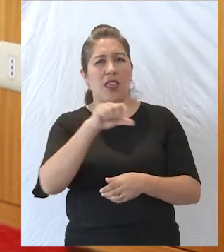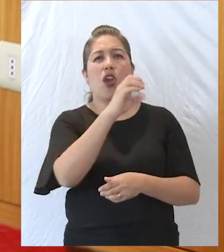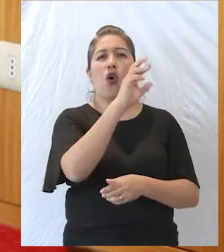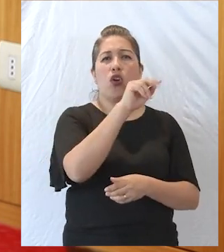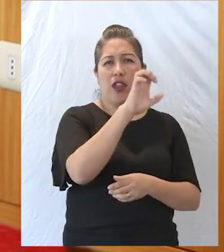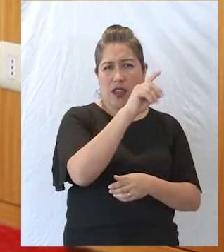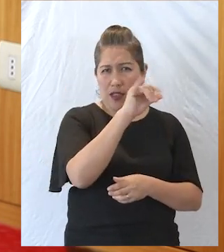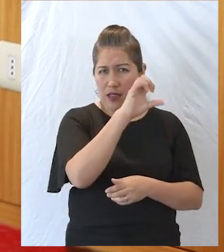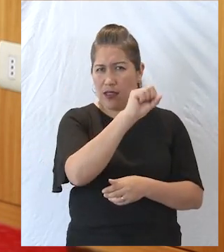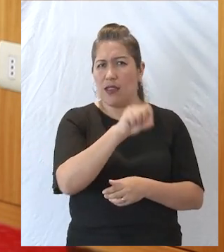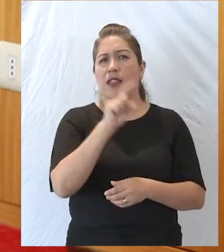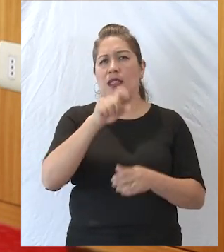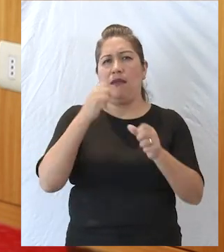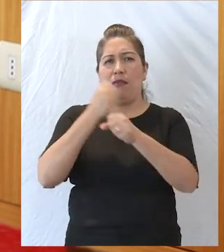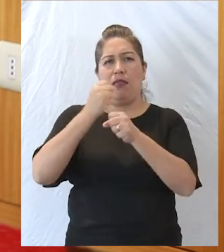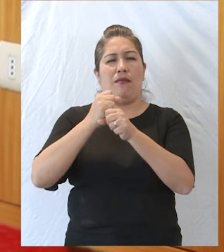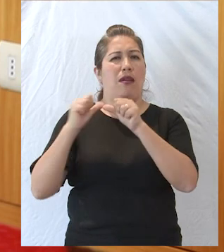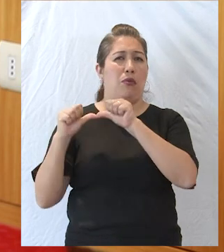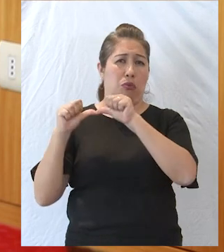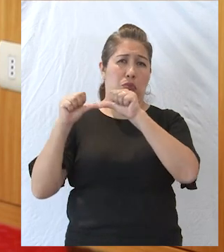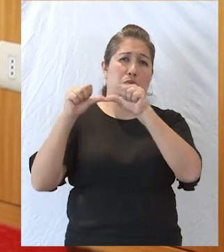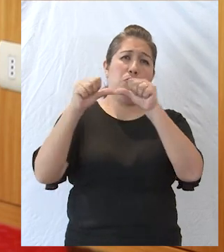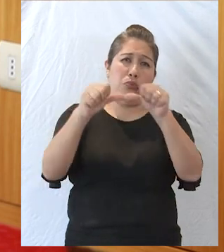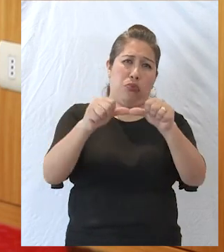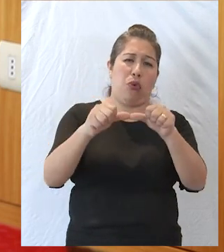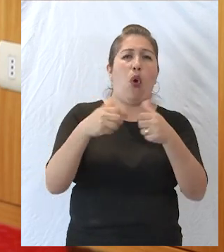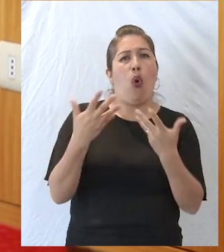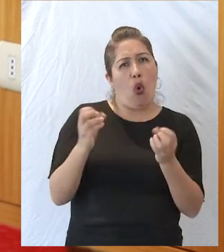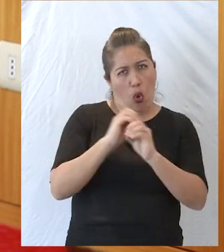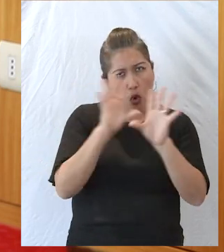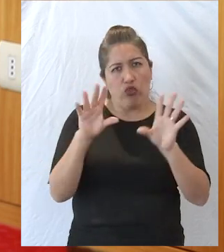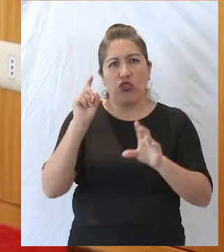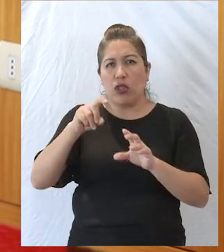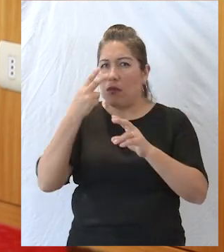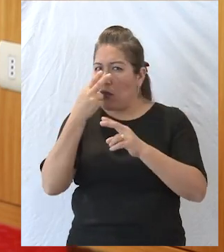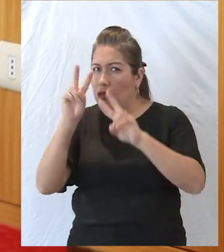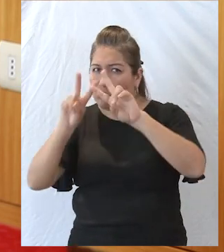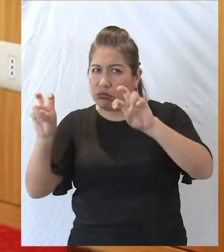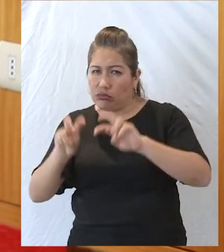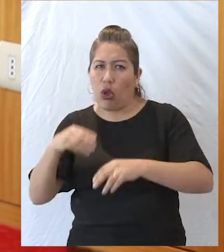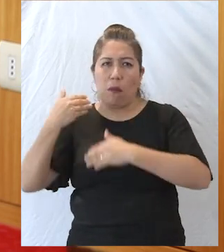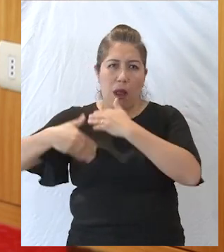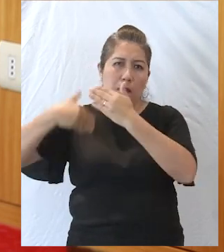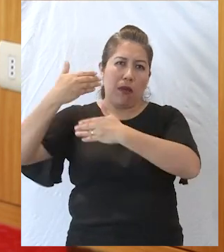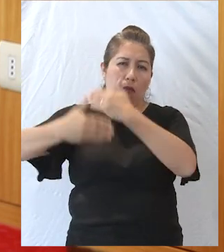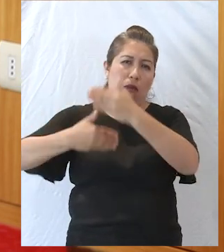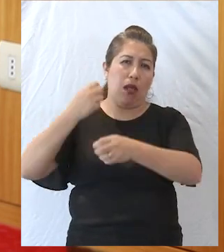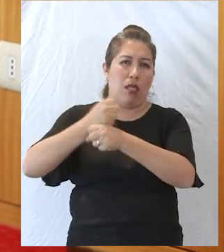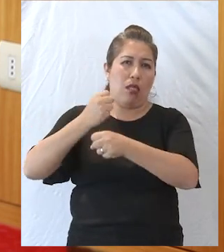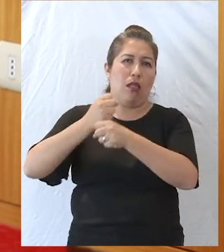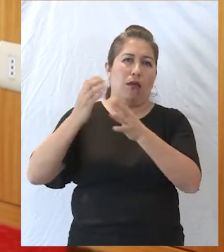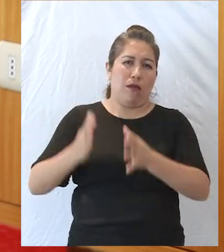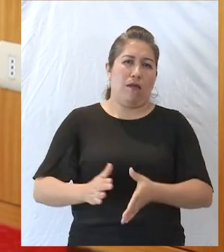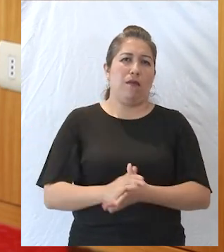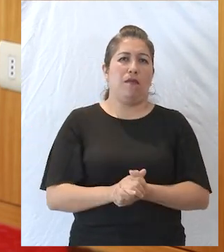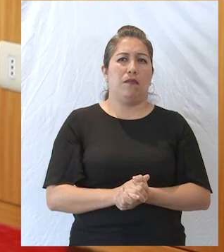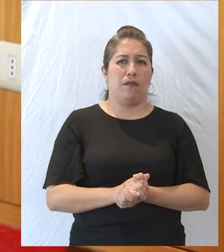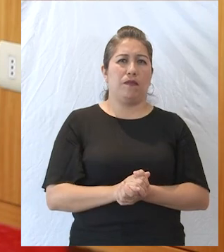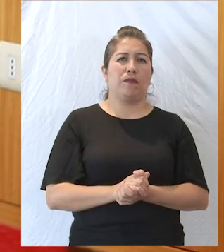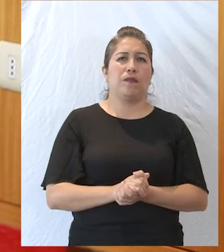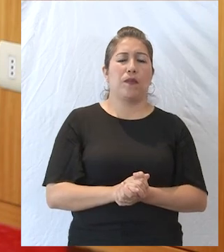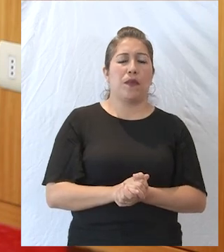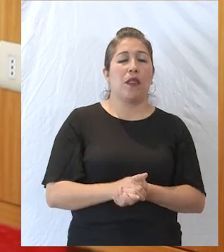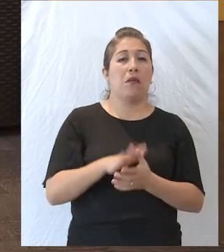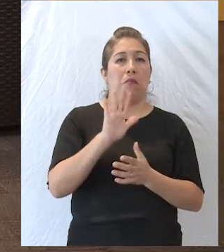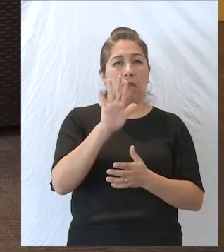OMAPES deben ser trabajadores permanentes, por supuesto, previo concurso y previa evaluación y cumplimiento de sus funciones, pero así no es, hay